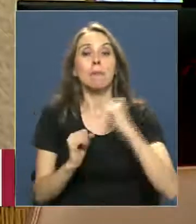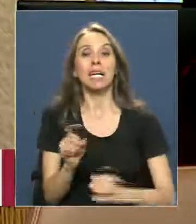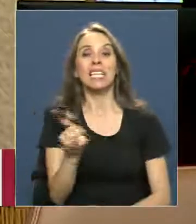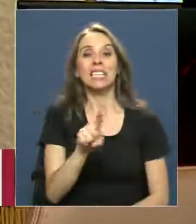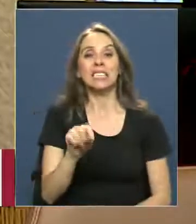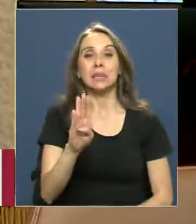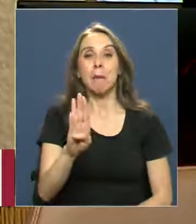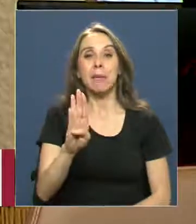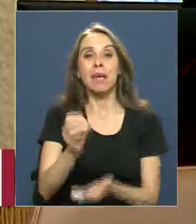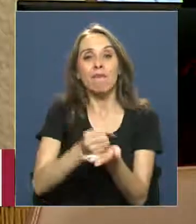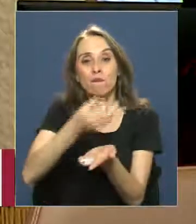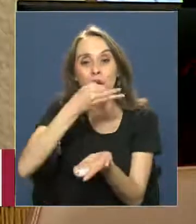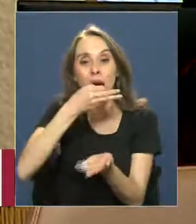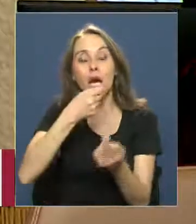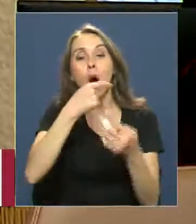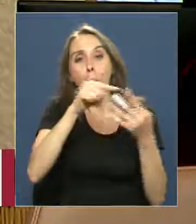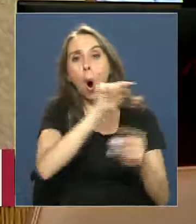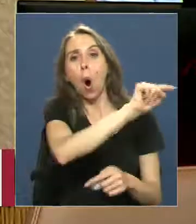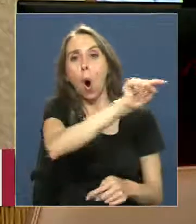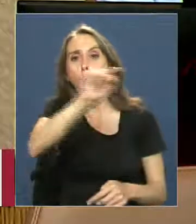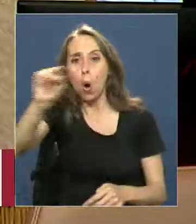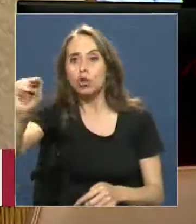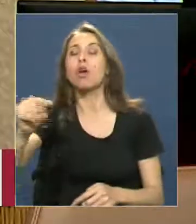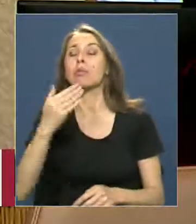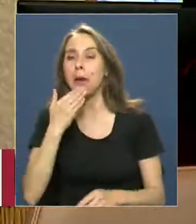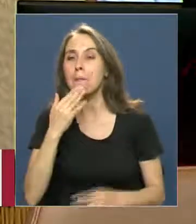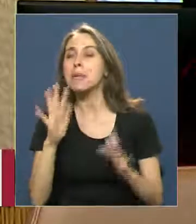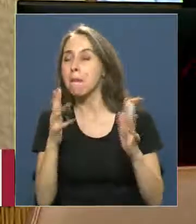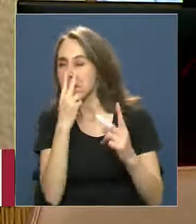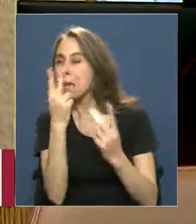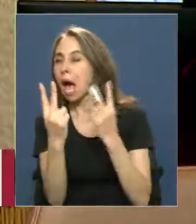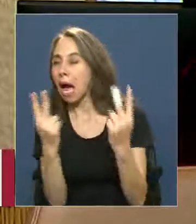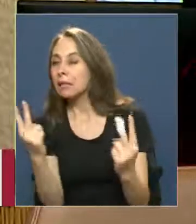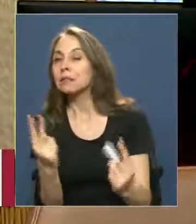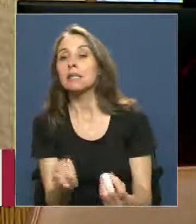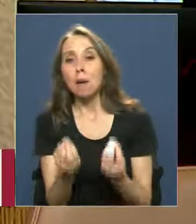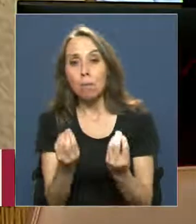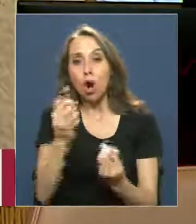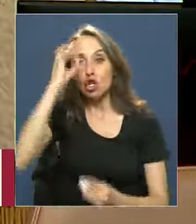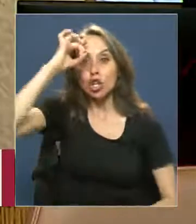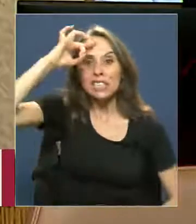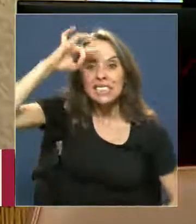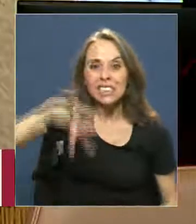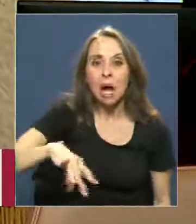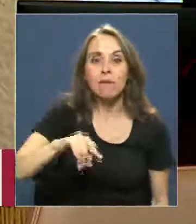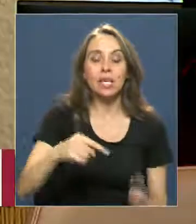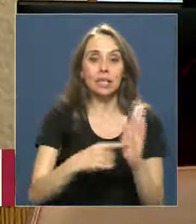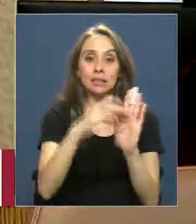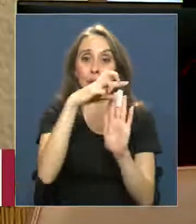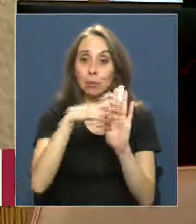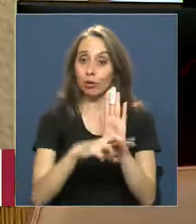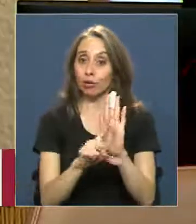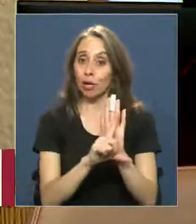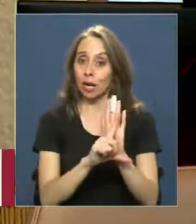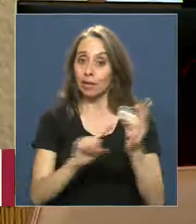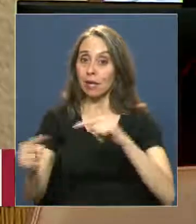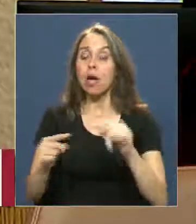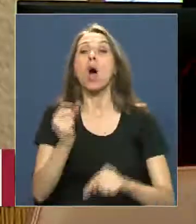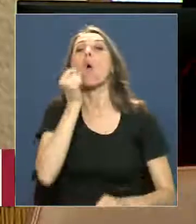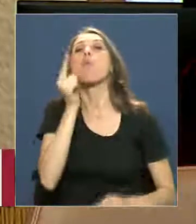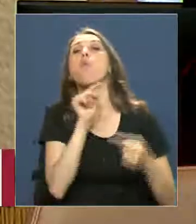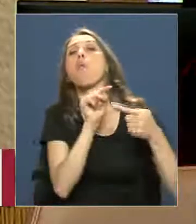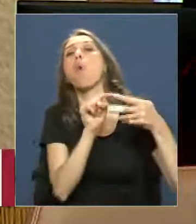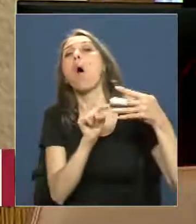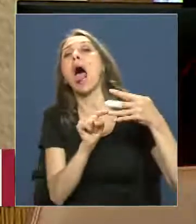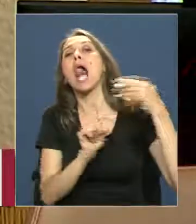y me parece que todas las demás. Es bueno que también se sepa, aparte de este proyecto, cuáles son las